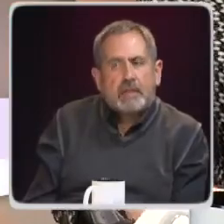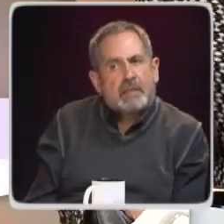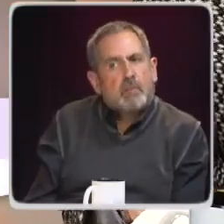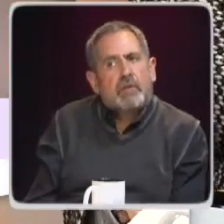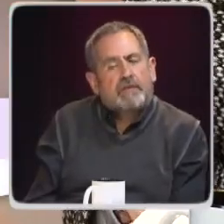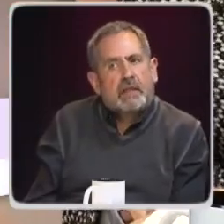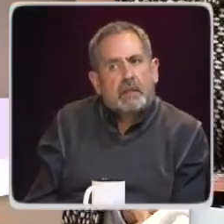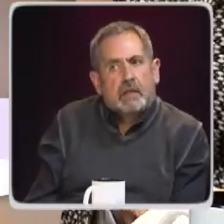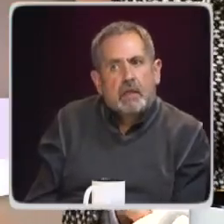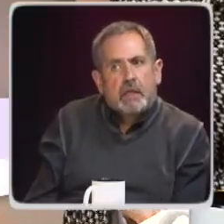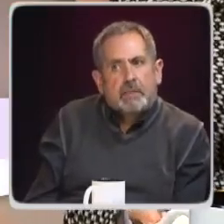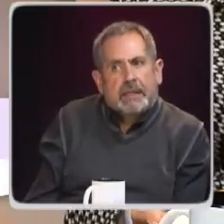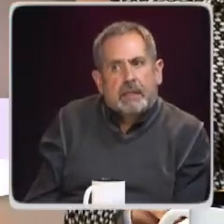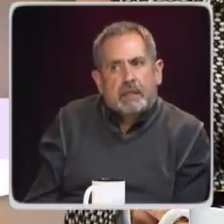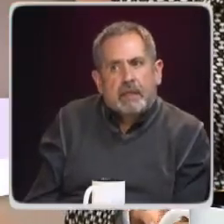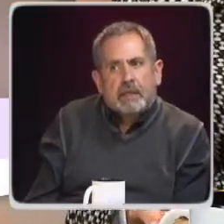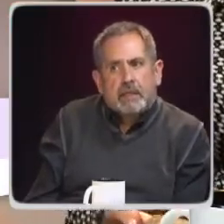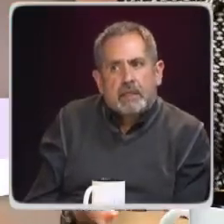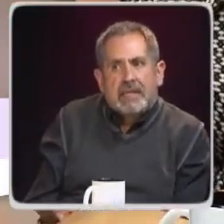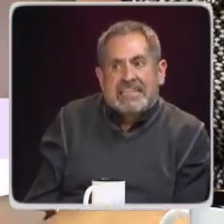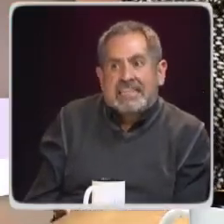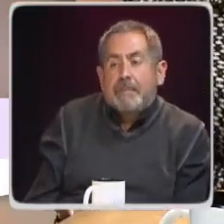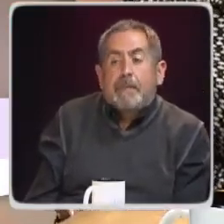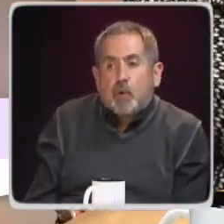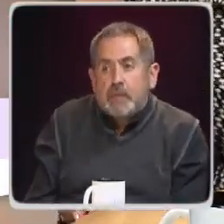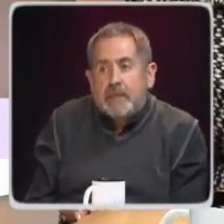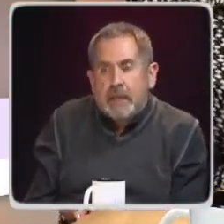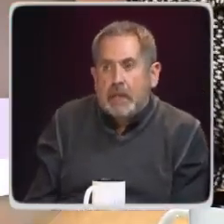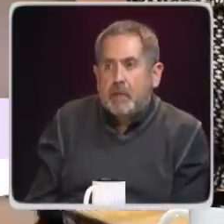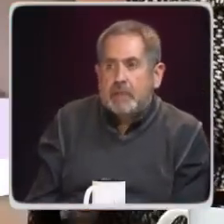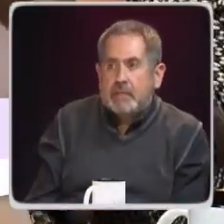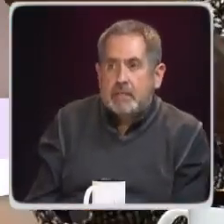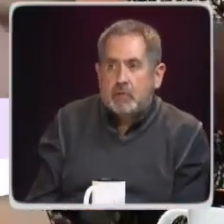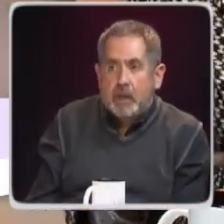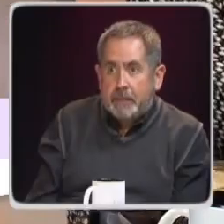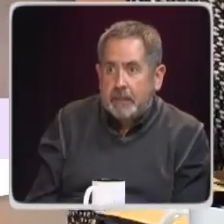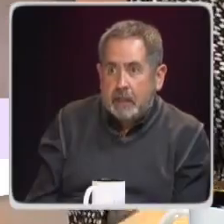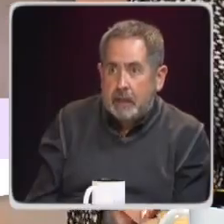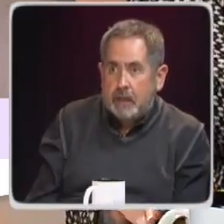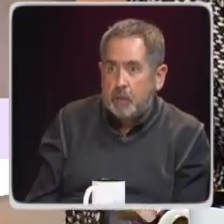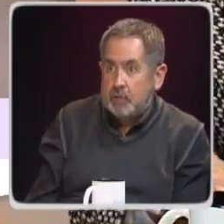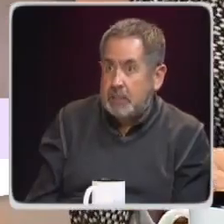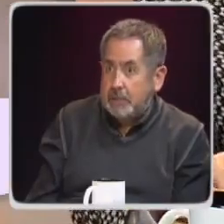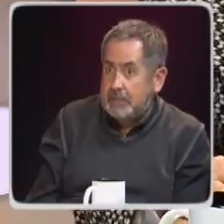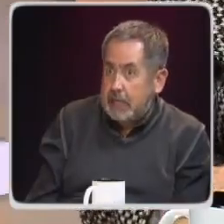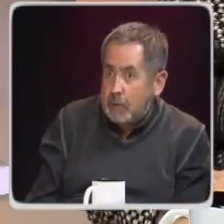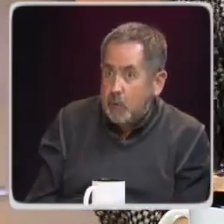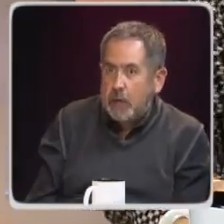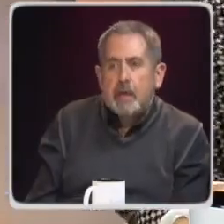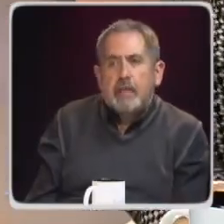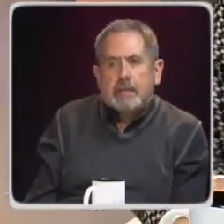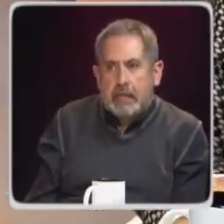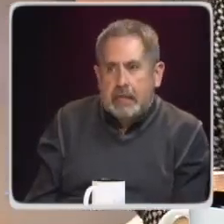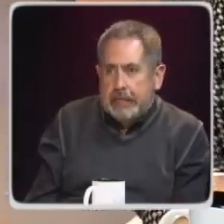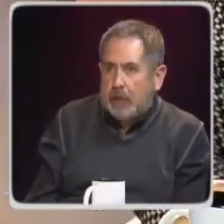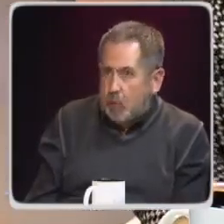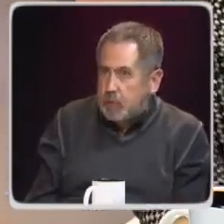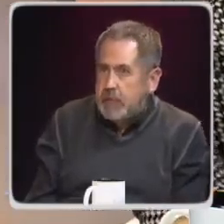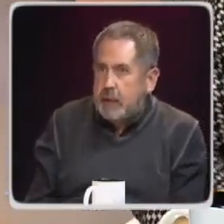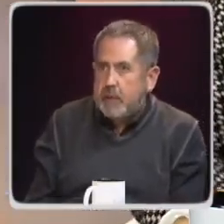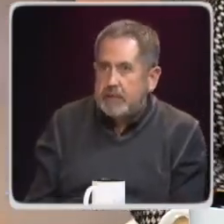a ello. Antes era muy diferente. Imagínate, antes estaba prohibida la lengua de señas, solamente era educación a través de la lengua oral. Ya